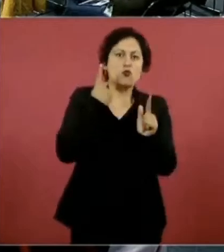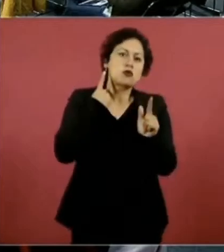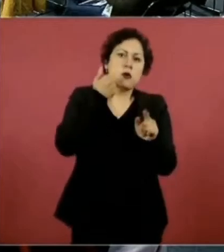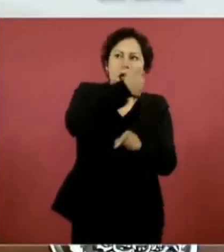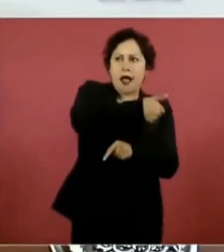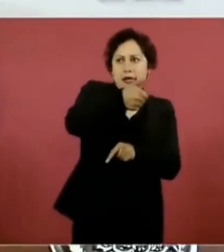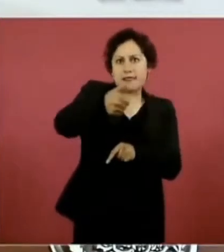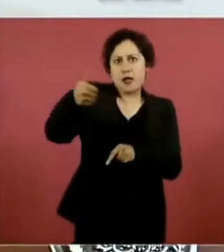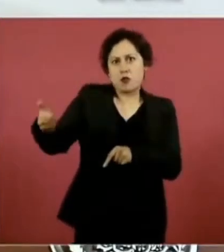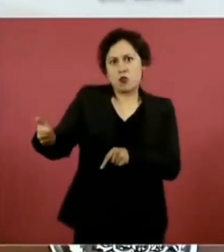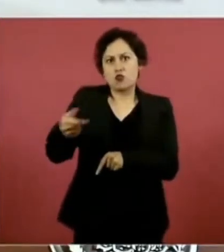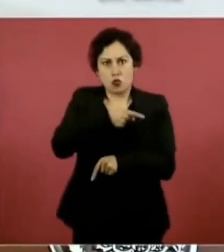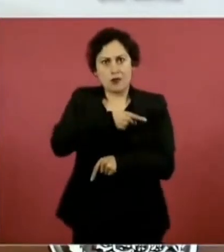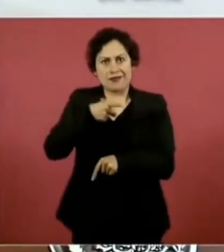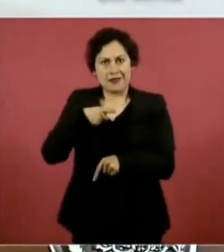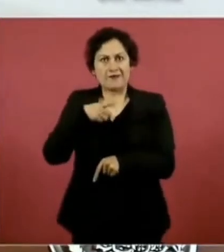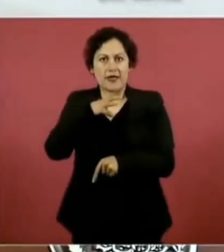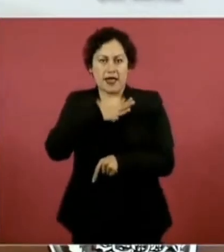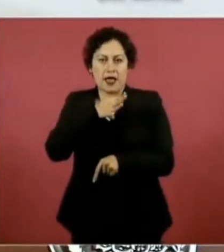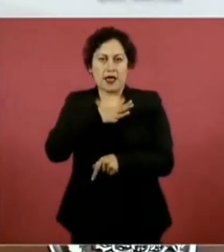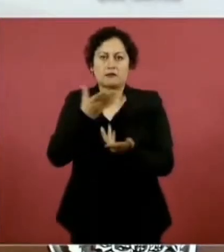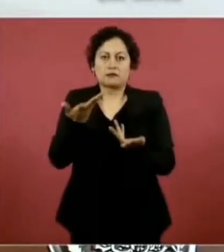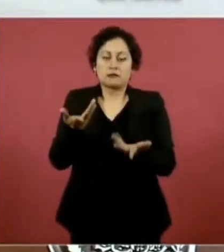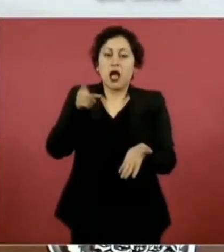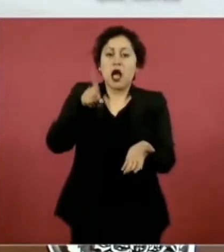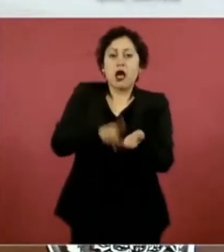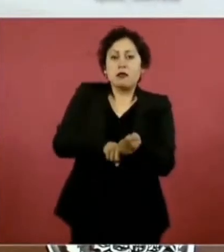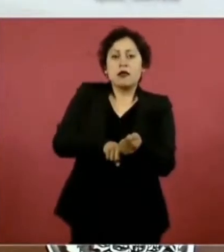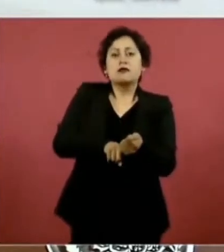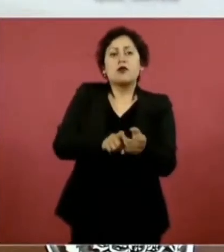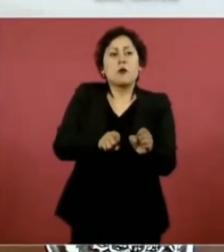que a veces no se respetan, se violan.